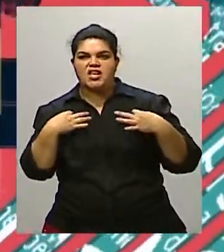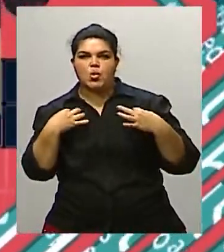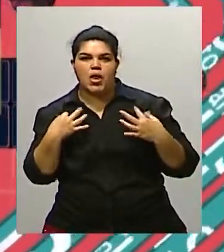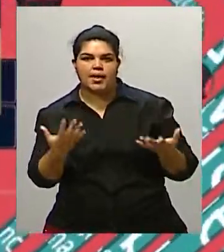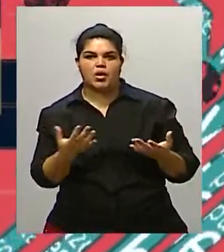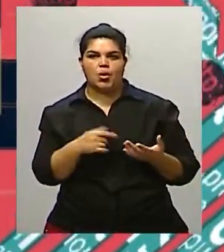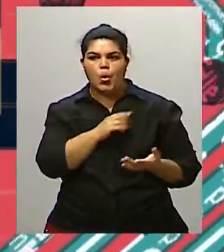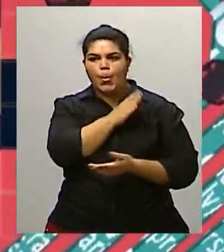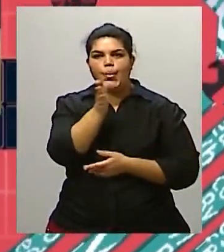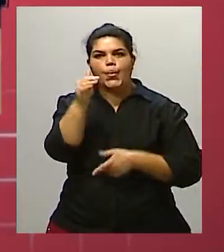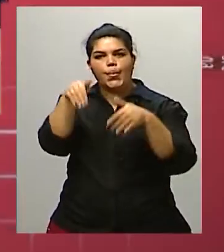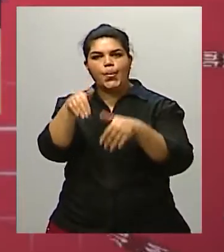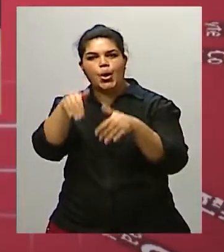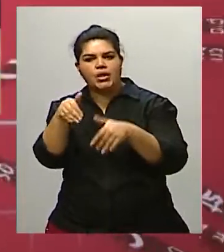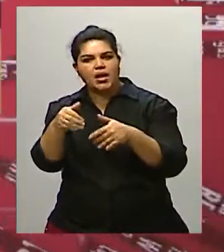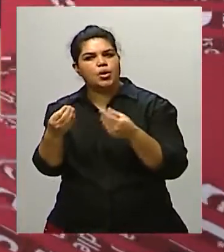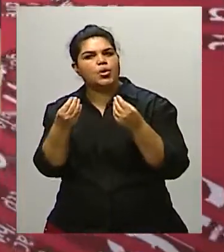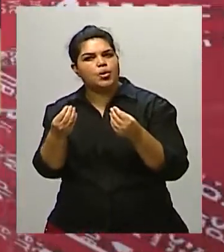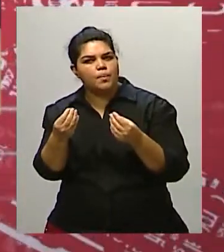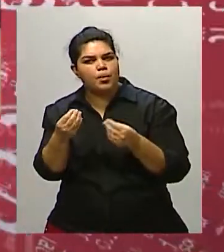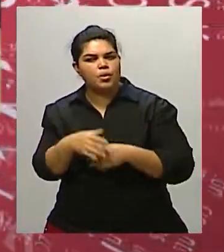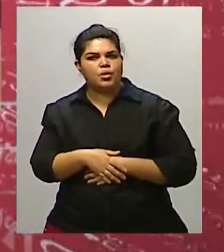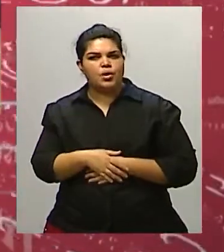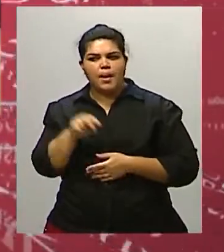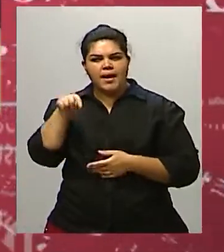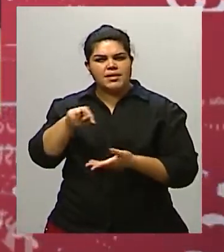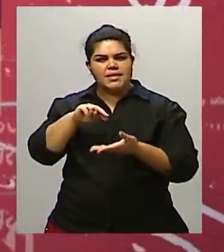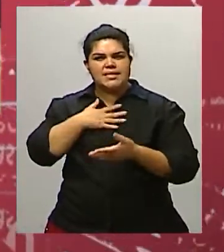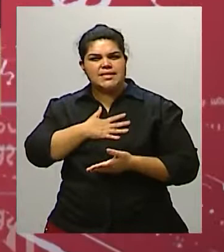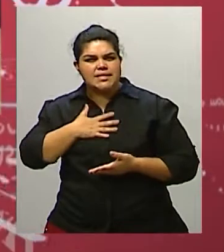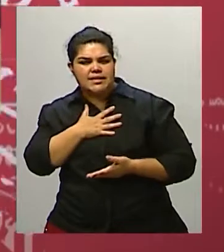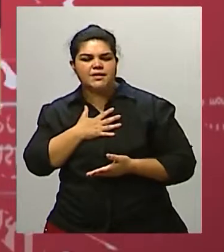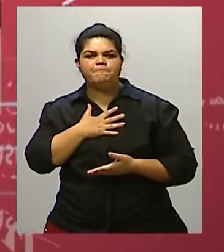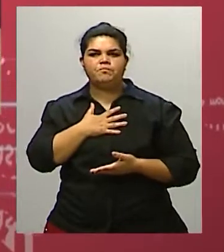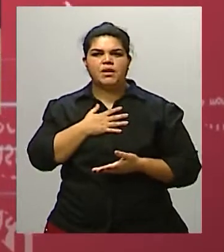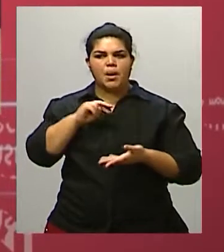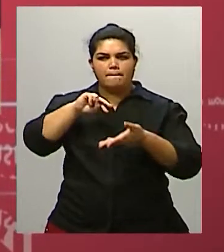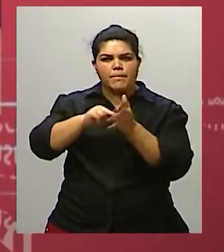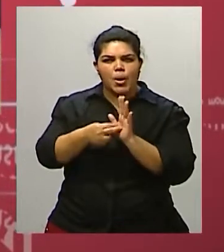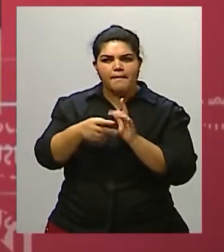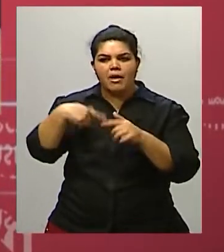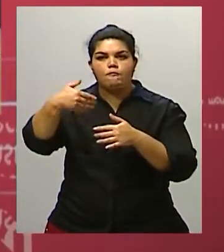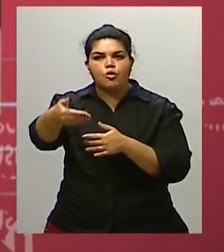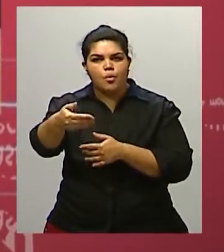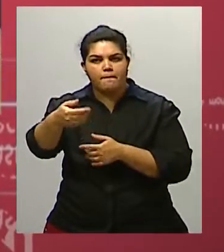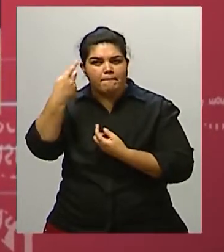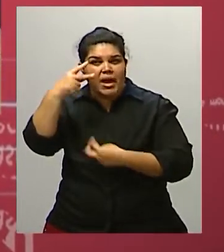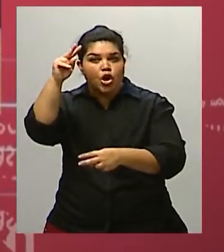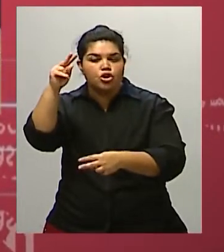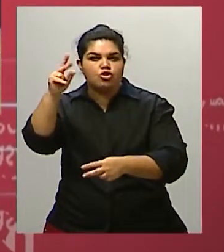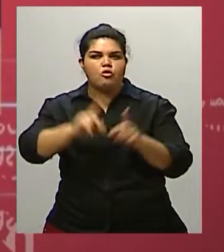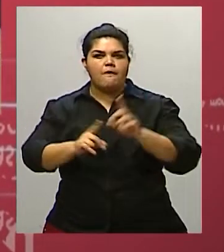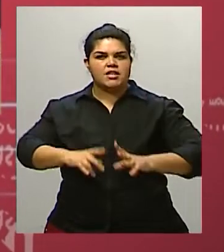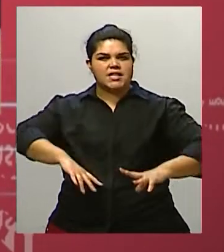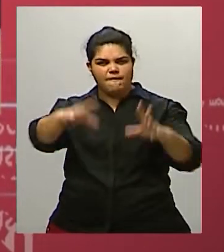a que esto empeore, hablando de la economía, o la bronca de cómo estamos? El miedo